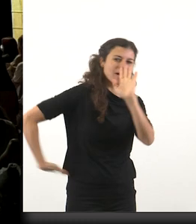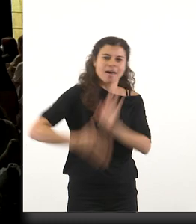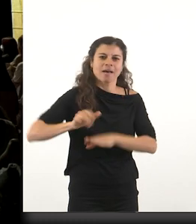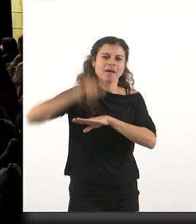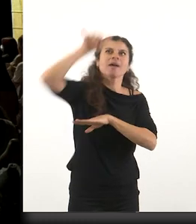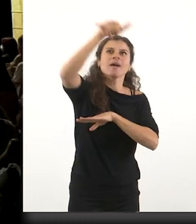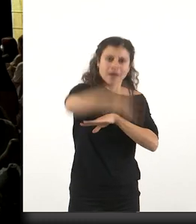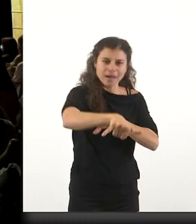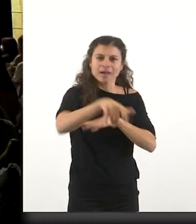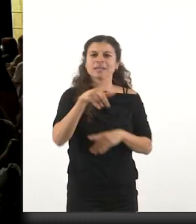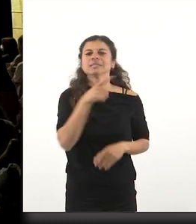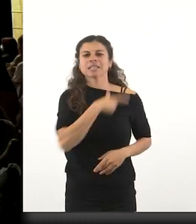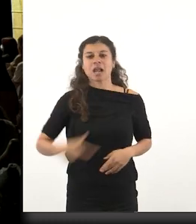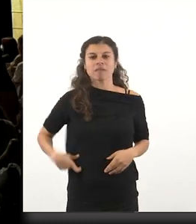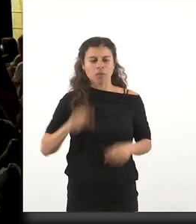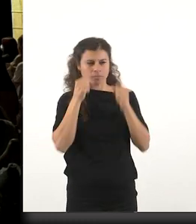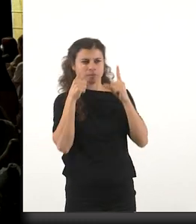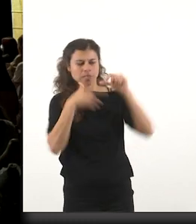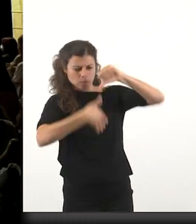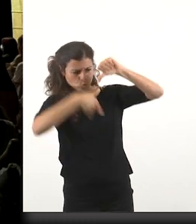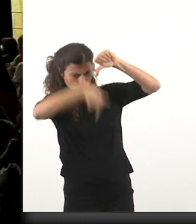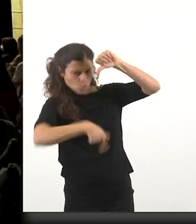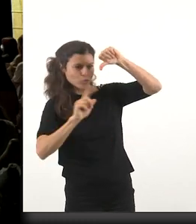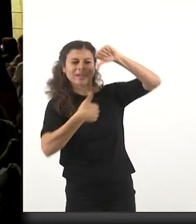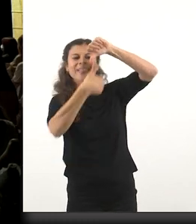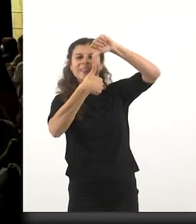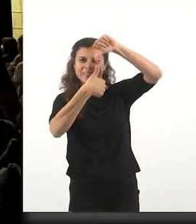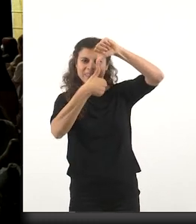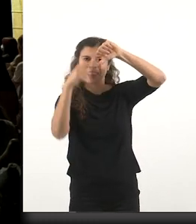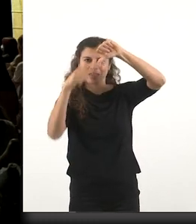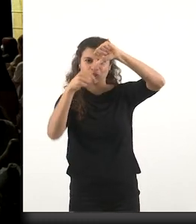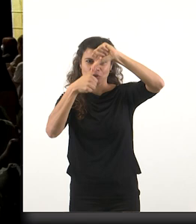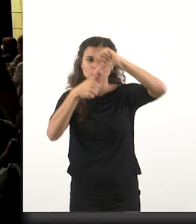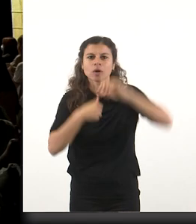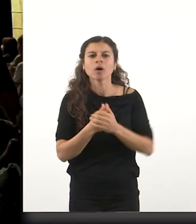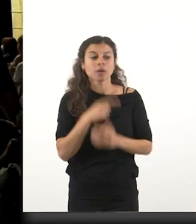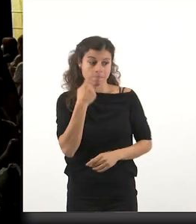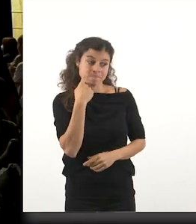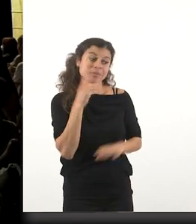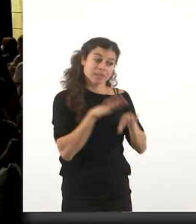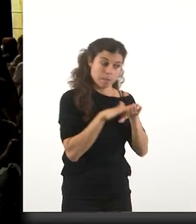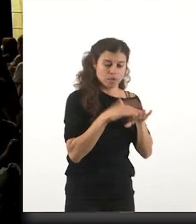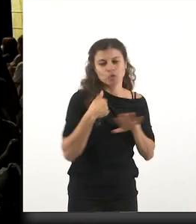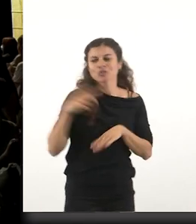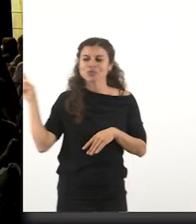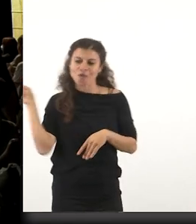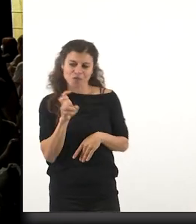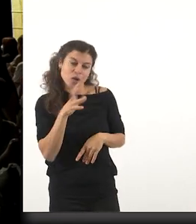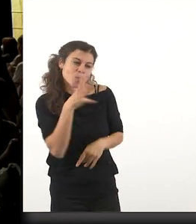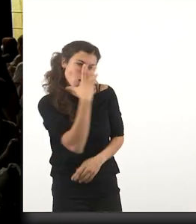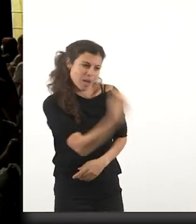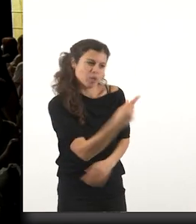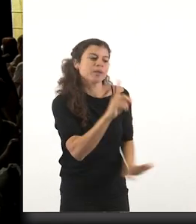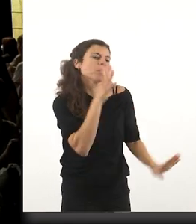que era Centroamérica, no Suramérica. Diga que eres centraca, no sudaca. Mira, centraca, te digo una cosa. Yo no vengo a ver quinto pino aquí porque está enamorada de ti, porque sos muy